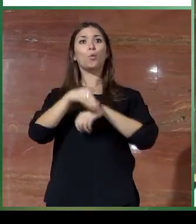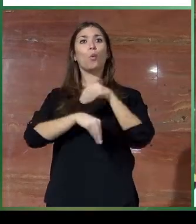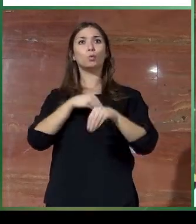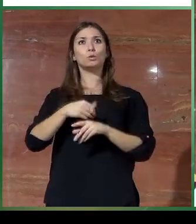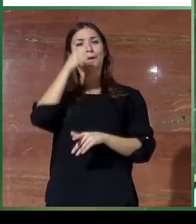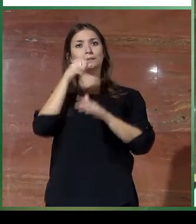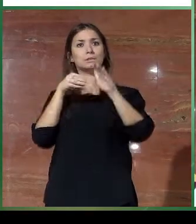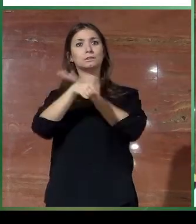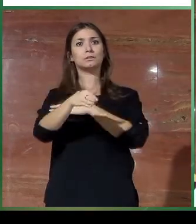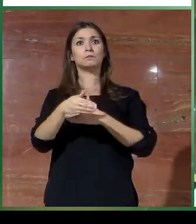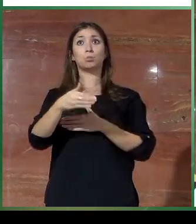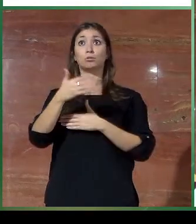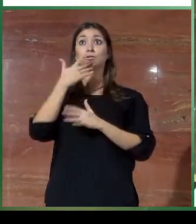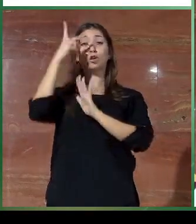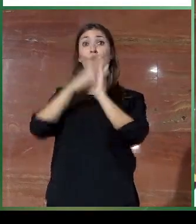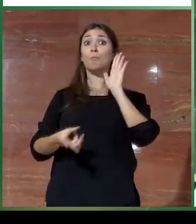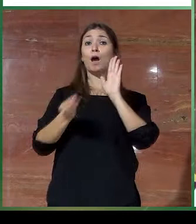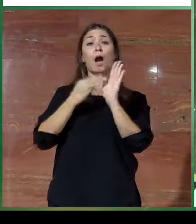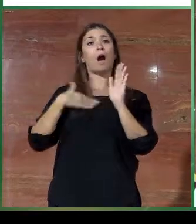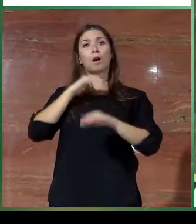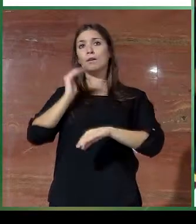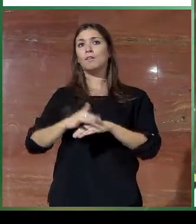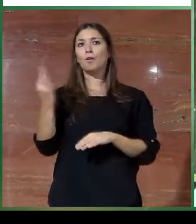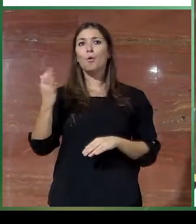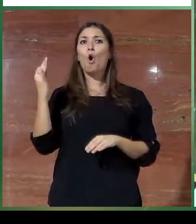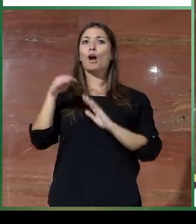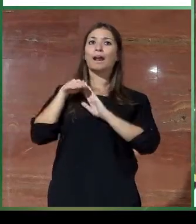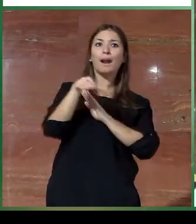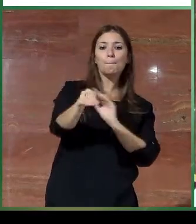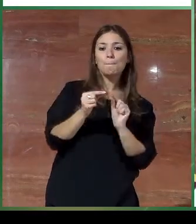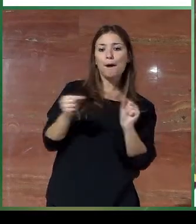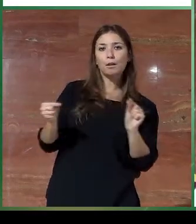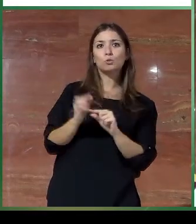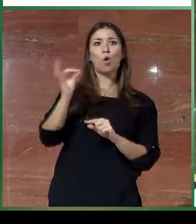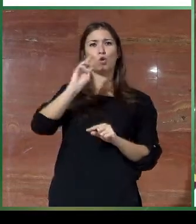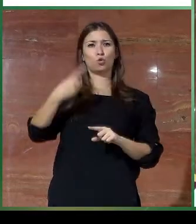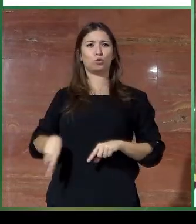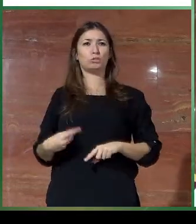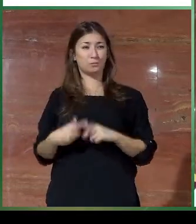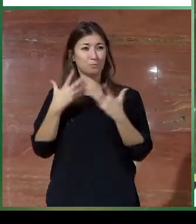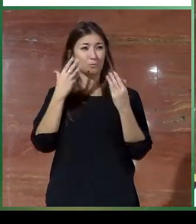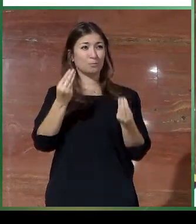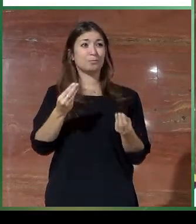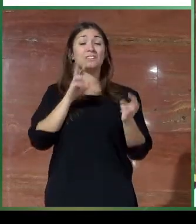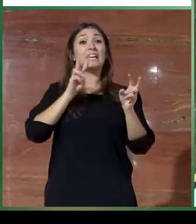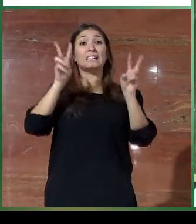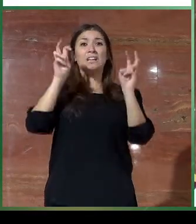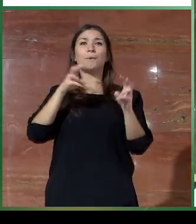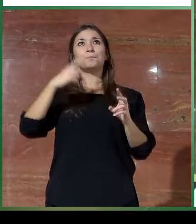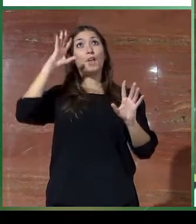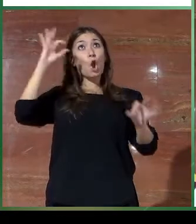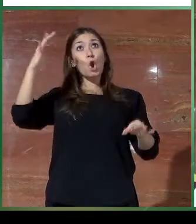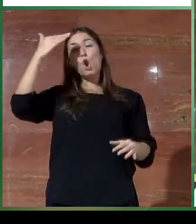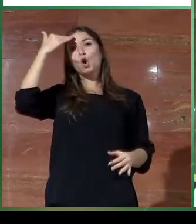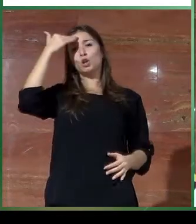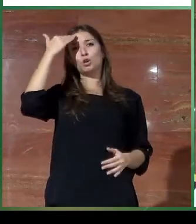más accesible, y quien dice eso dice las rampas o dice una serie de temas. Entonces, yo creo que ya el tema del sentido común ya no está